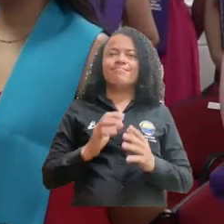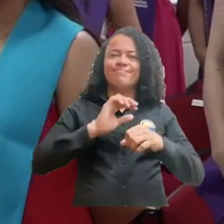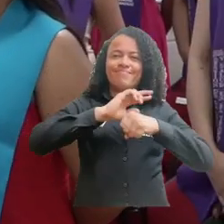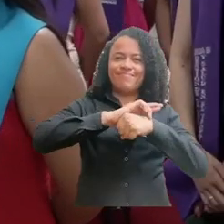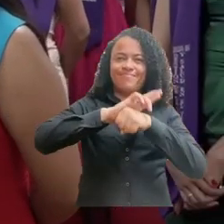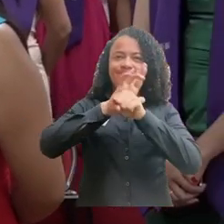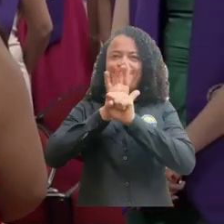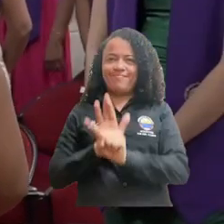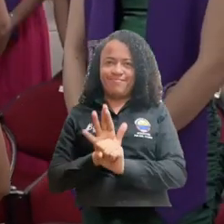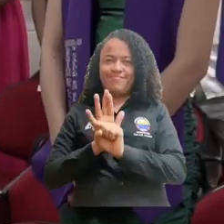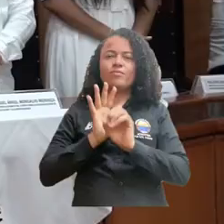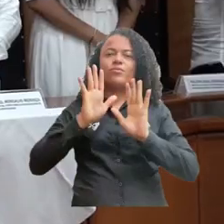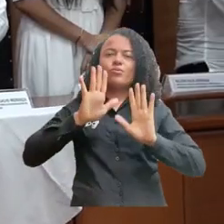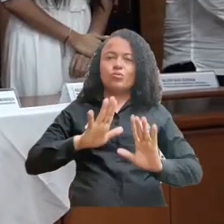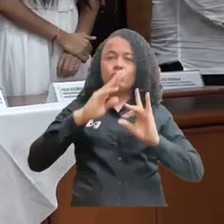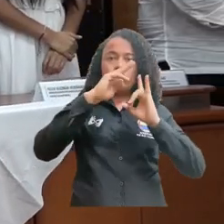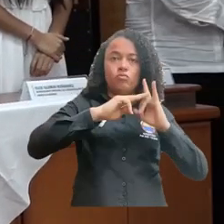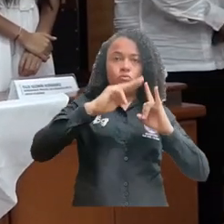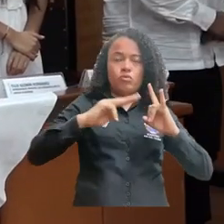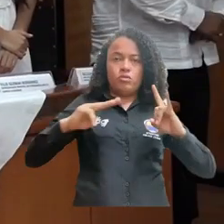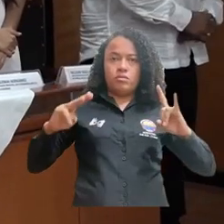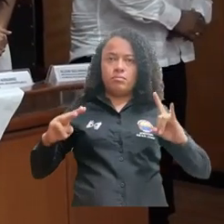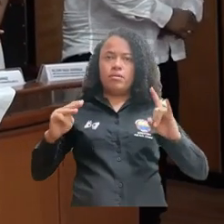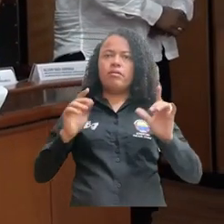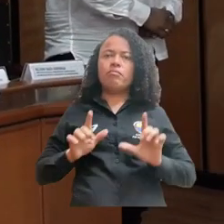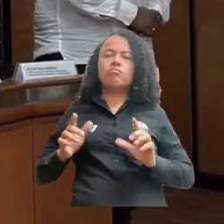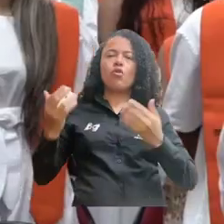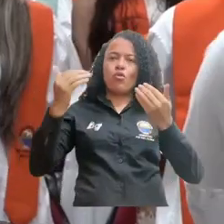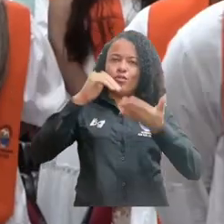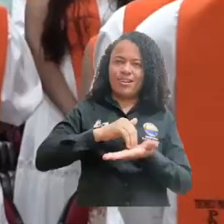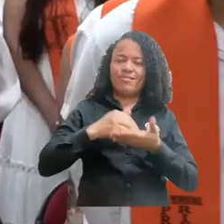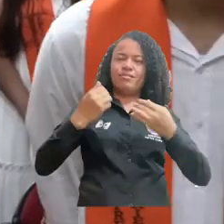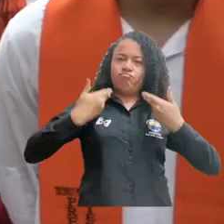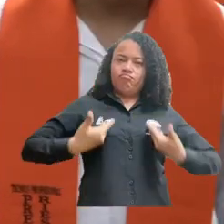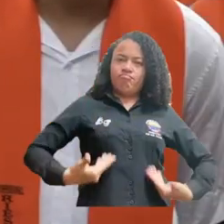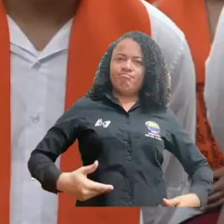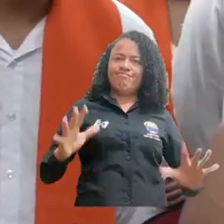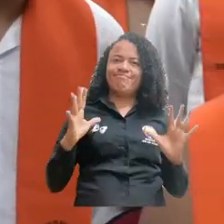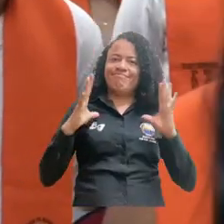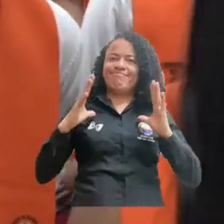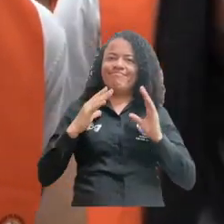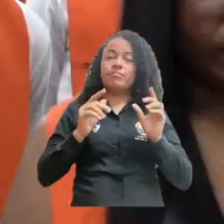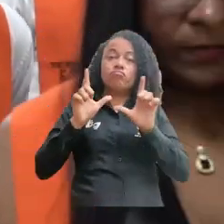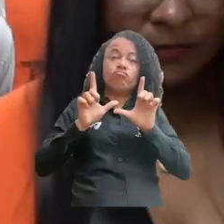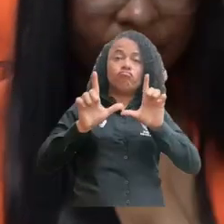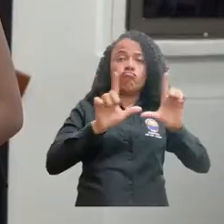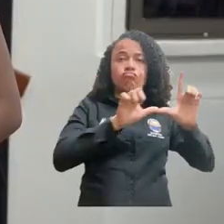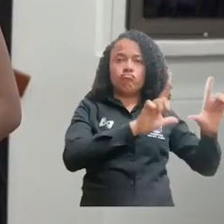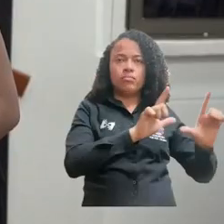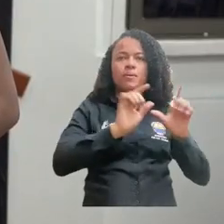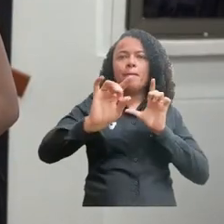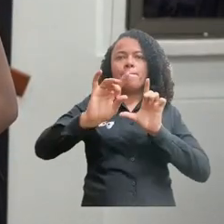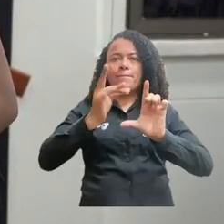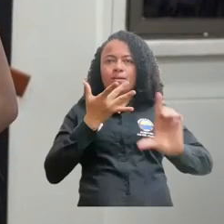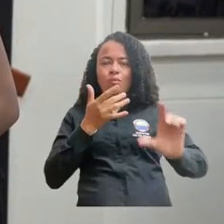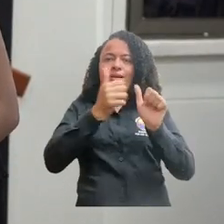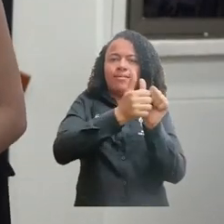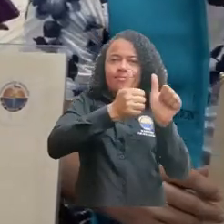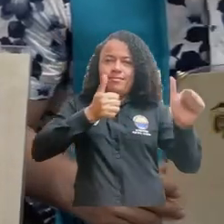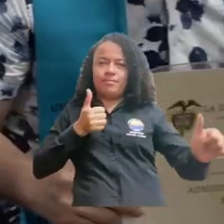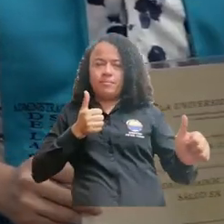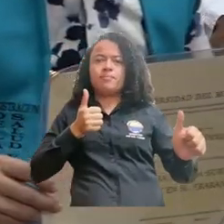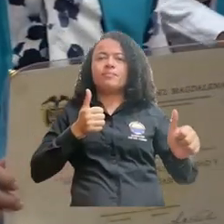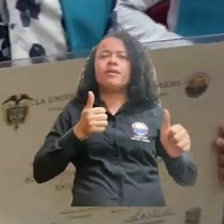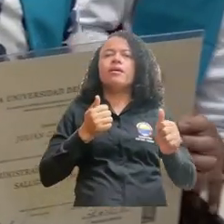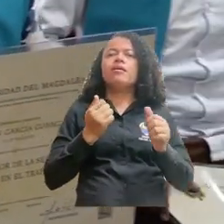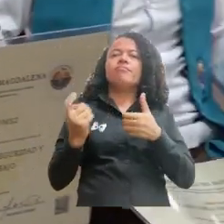Desde el Centro para la Regionalización de la Educación y las Oportunidades, la Universidad del Magdalena volvió a vestirse de gala para entregar diplomas en la